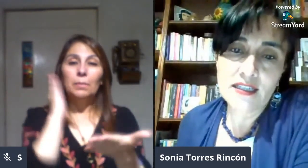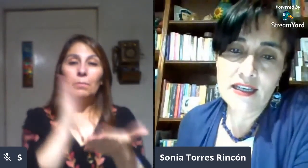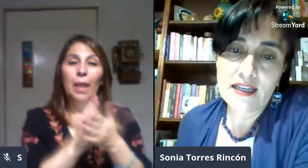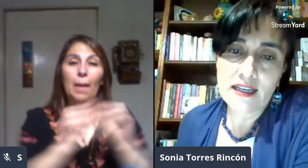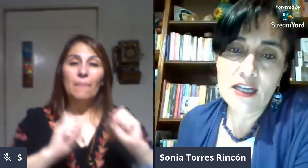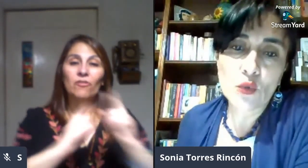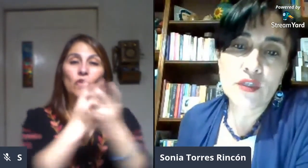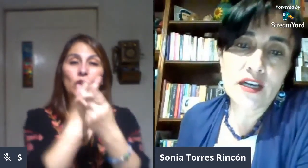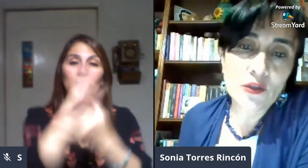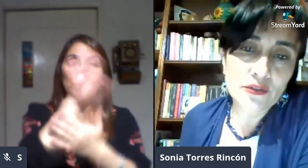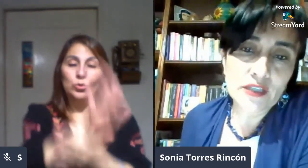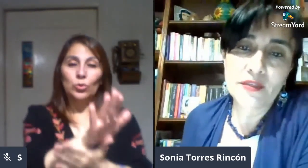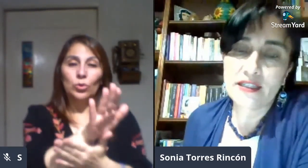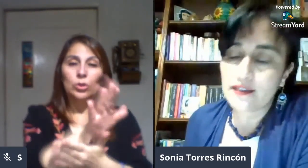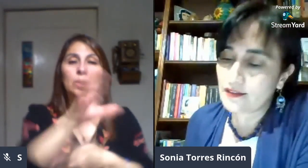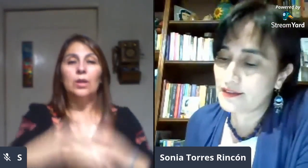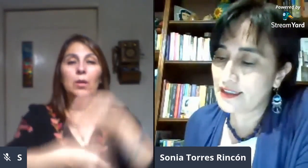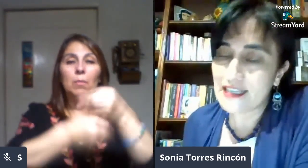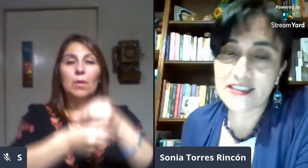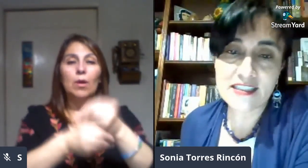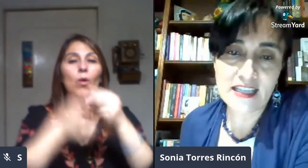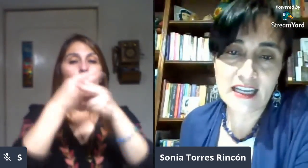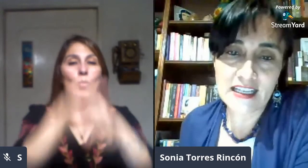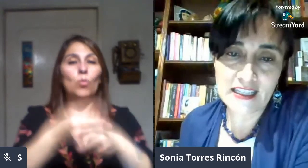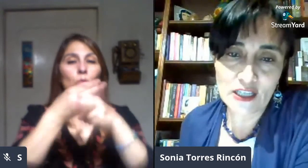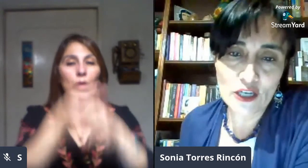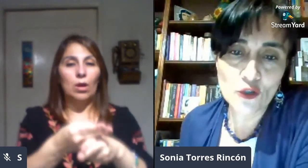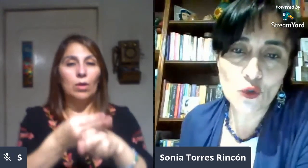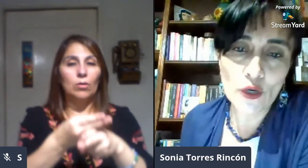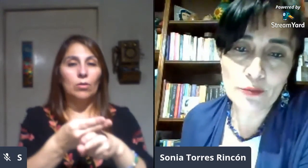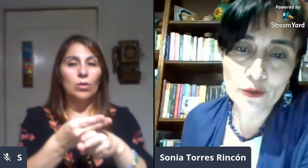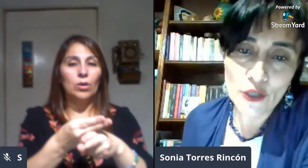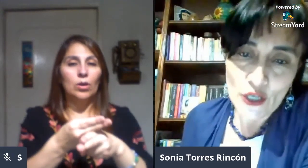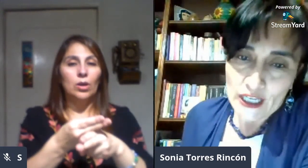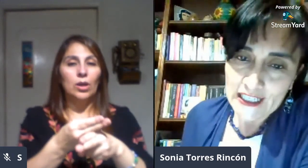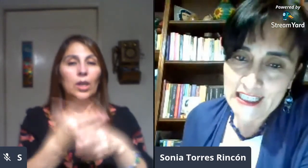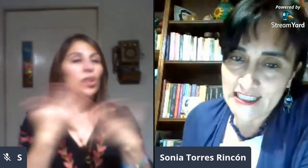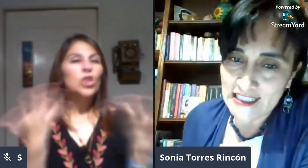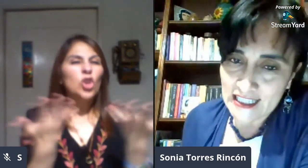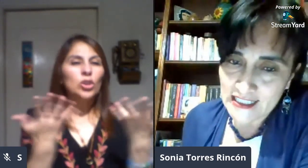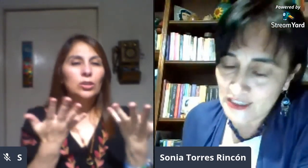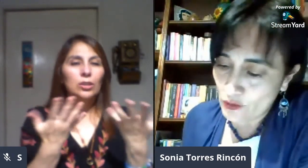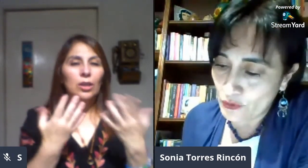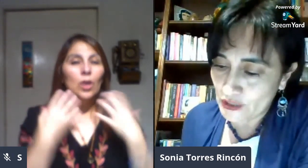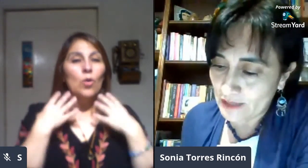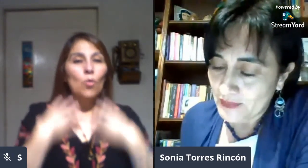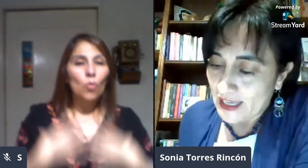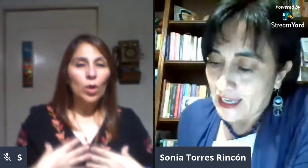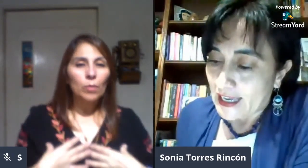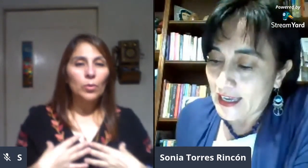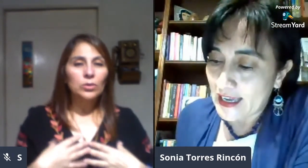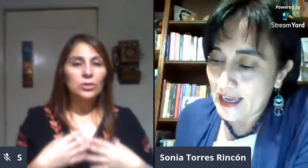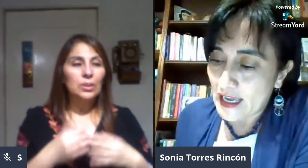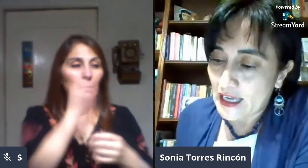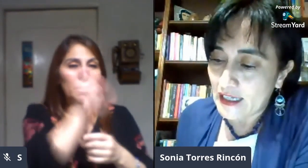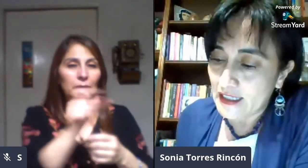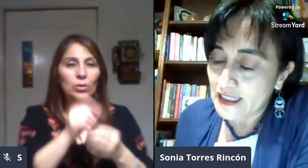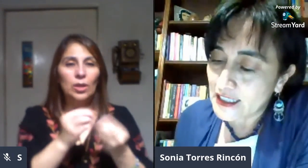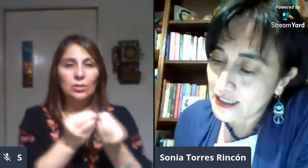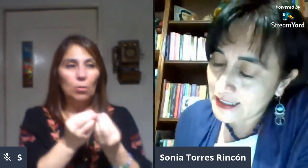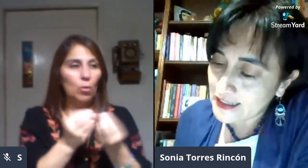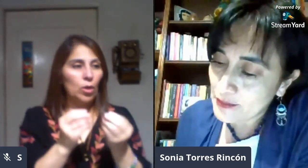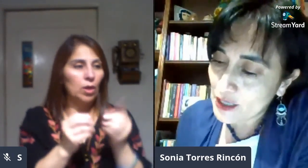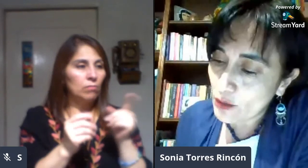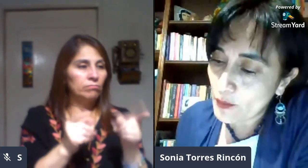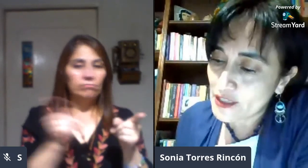violencias y el cuidado también y las en los cuerpos y las disidencias como tal.